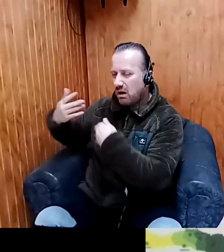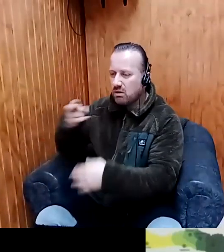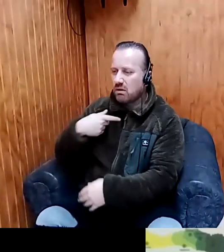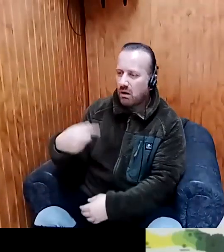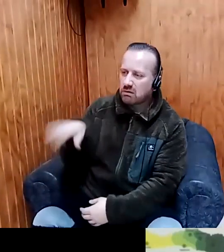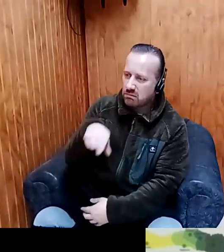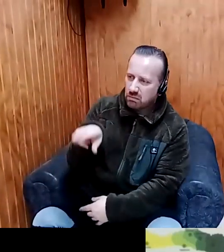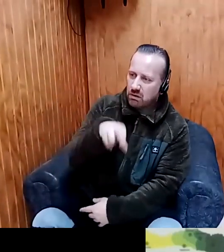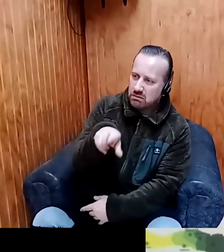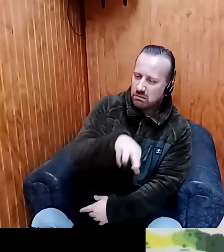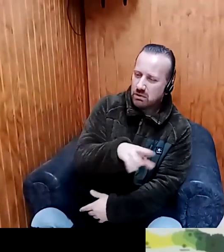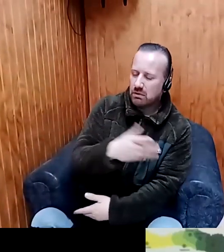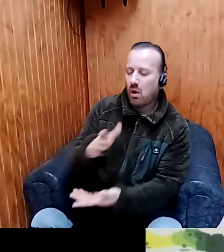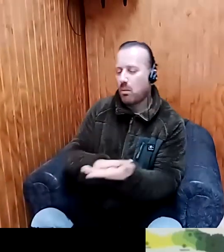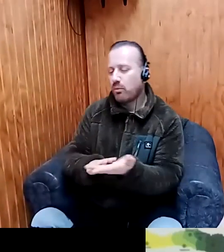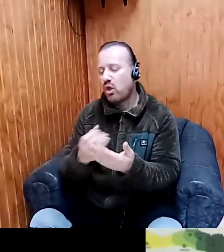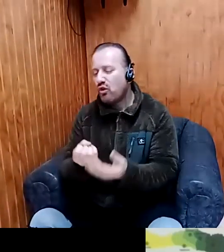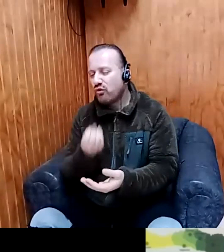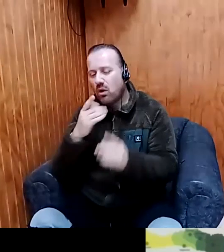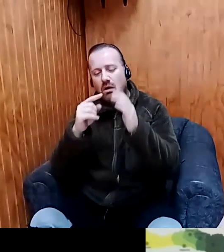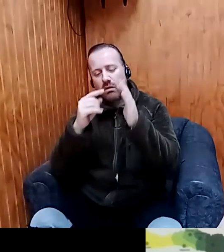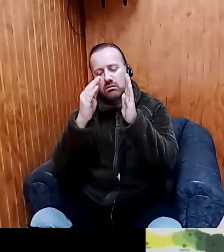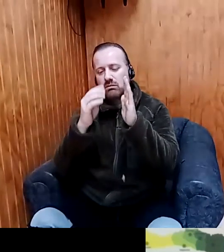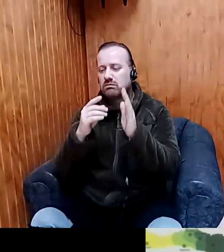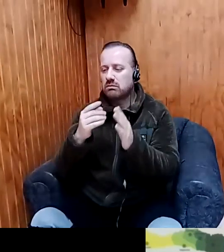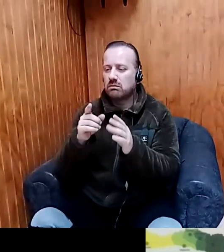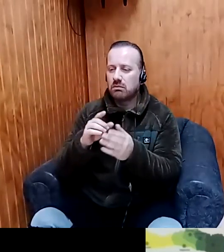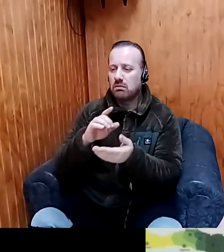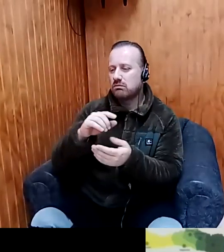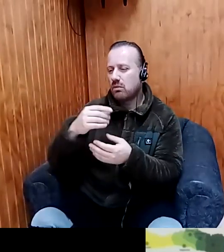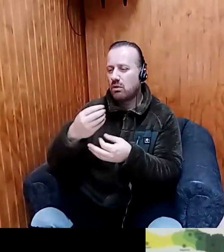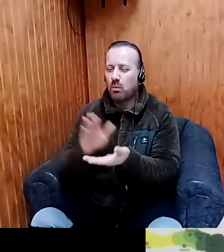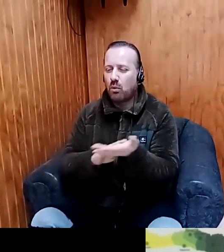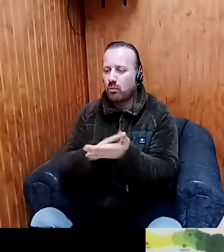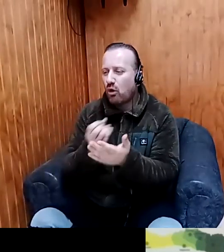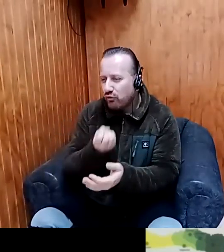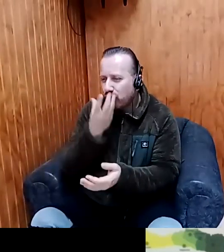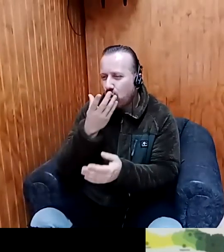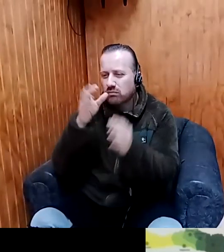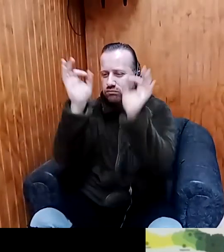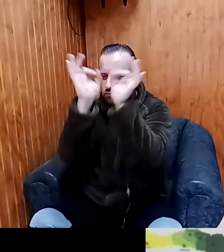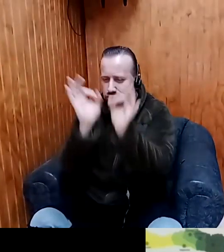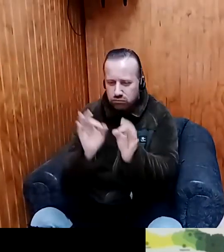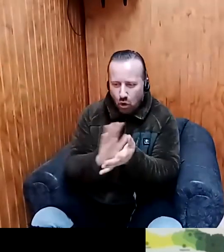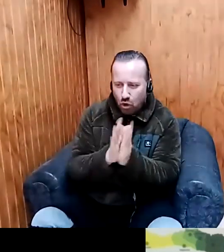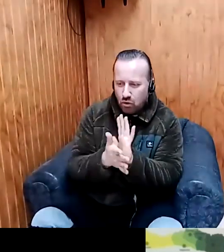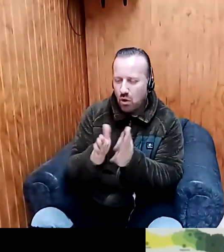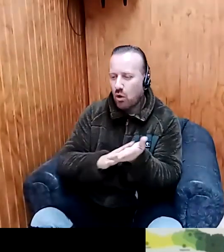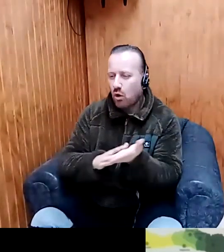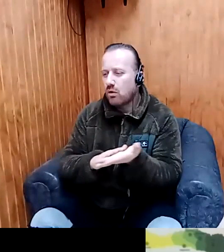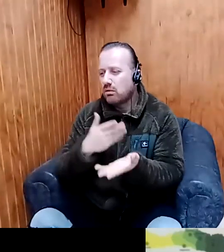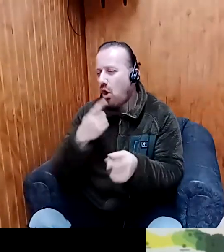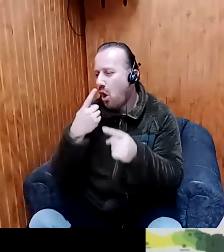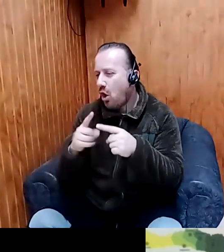las partes de una flor, las partes del ciclo de, no sé, del carbono, las partes de una